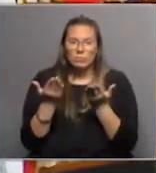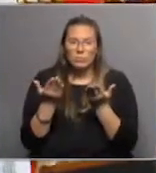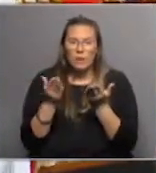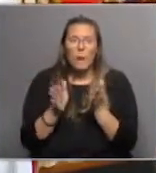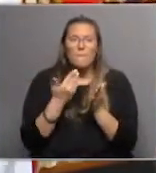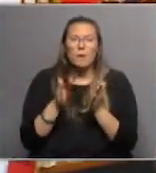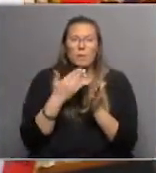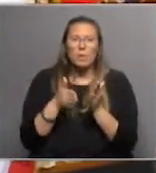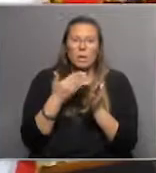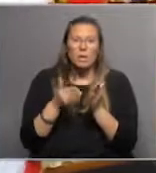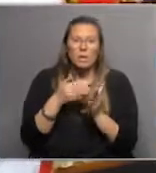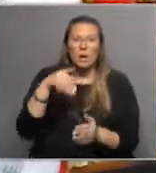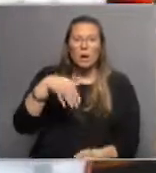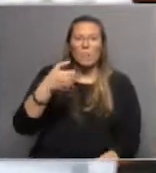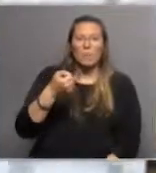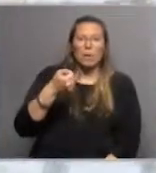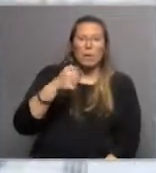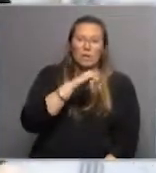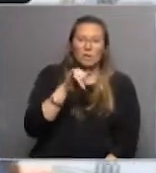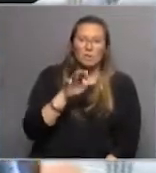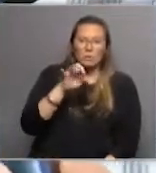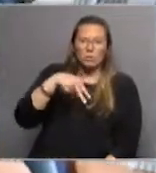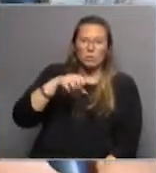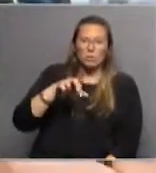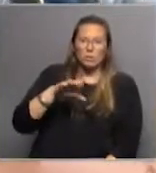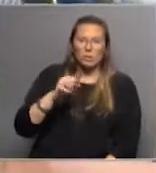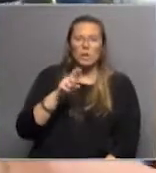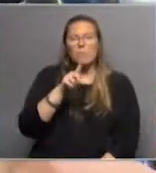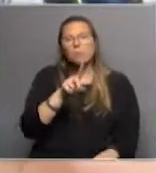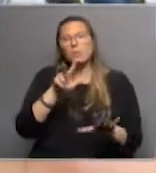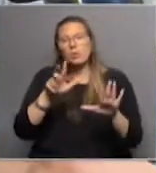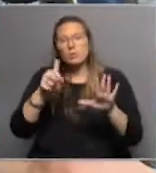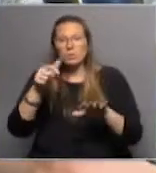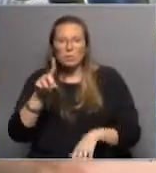Manual de la Masonería. Manual de la Masonería, 1861.